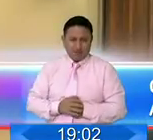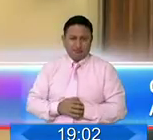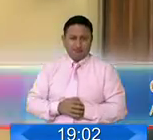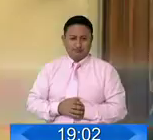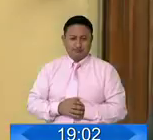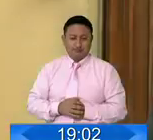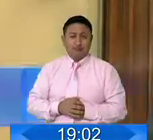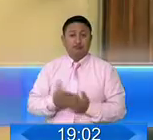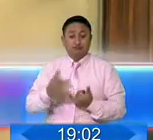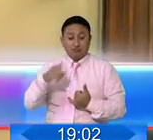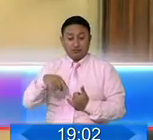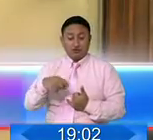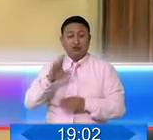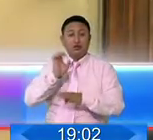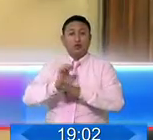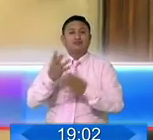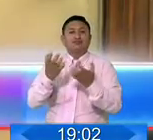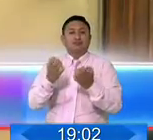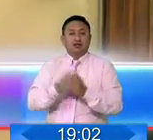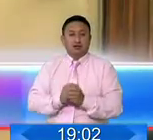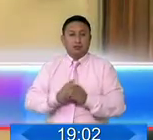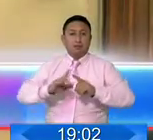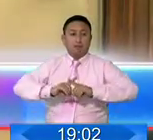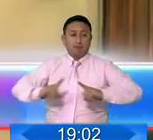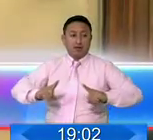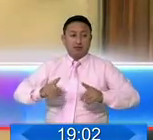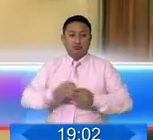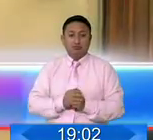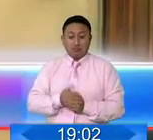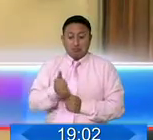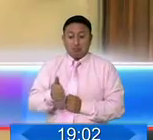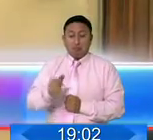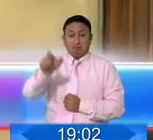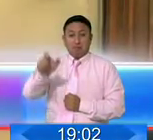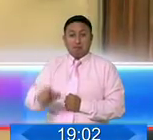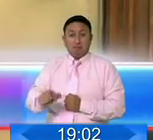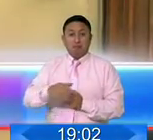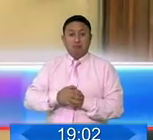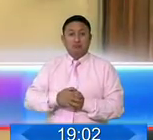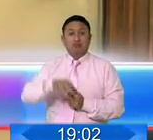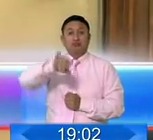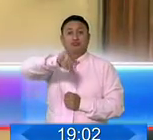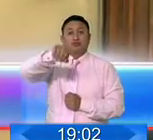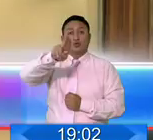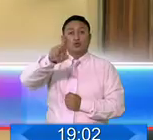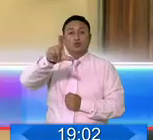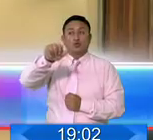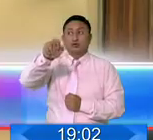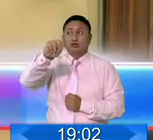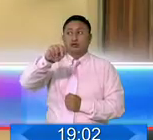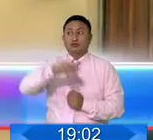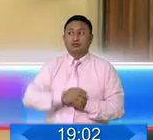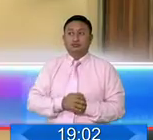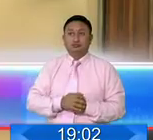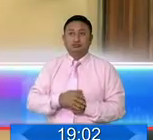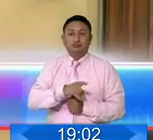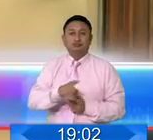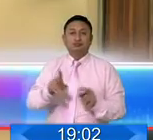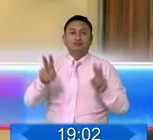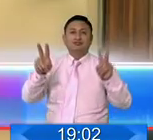en el interés del Ecuador, pero también le diría en el interés del propio señor Assange, que el tema de